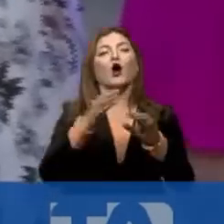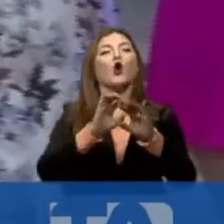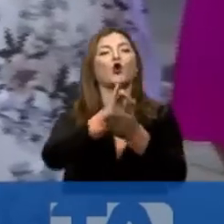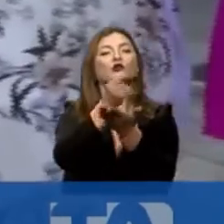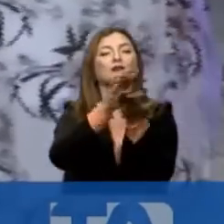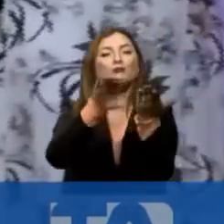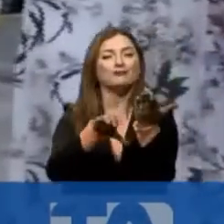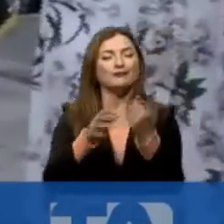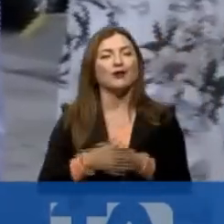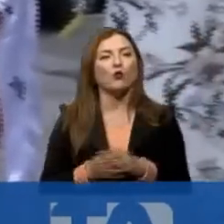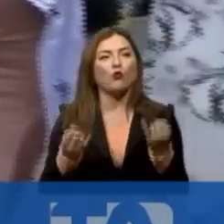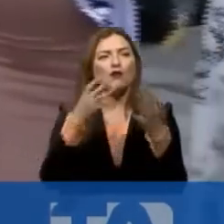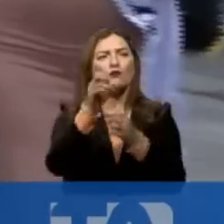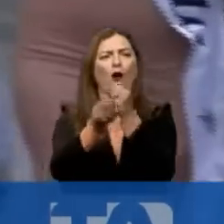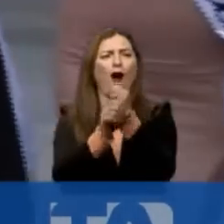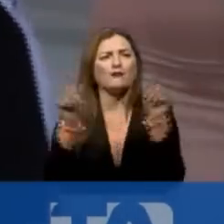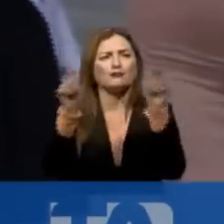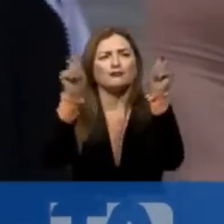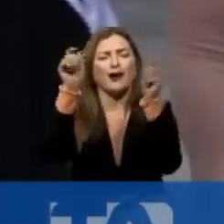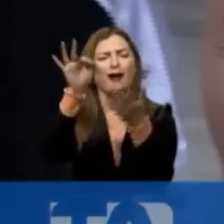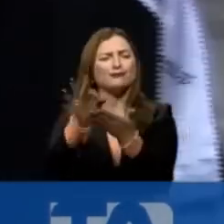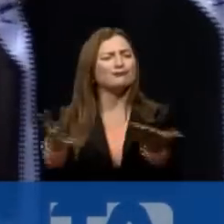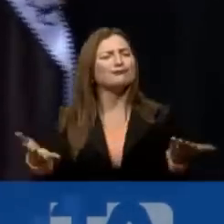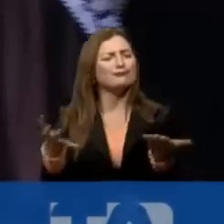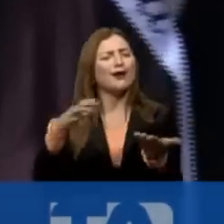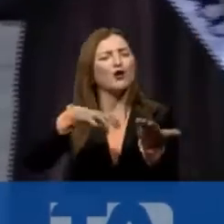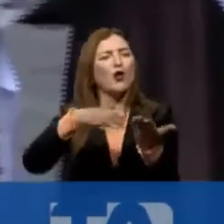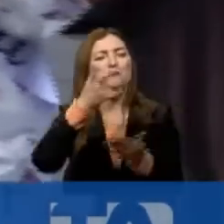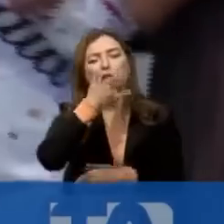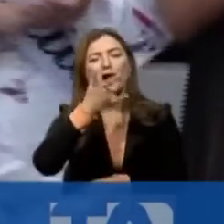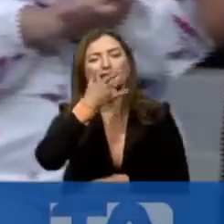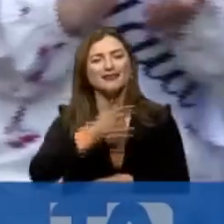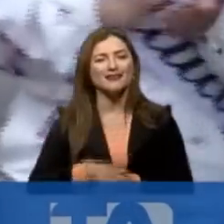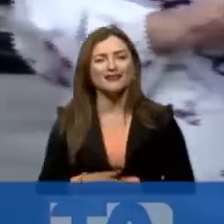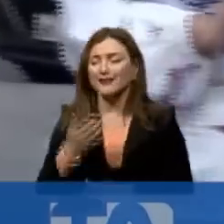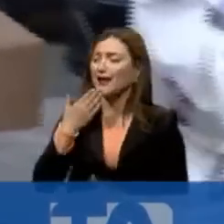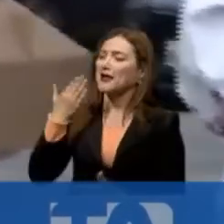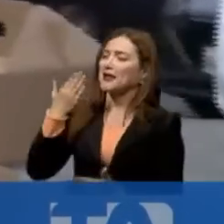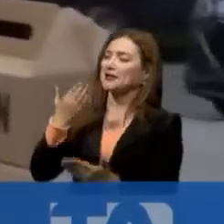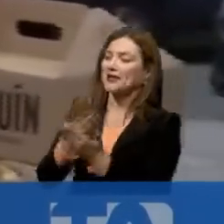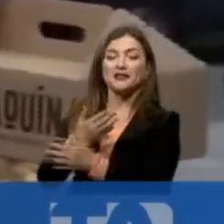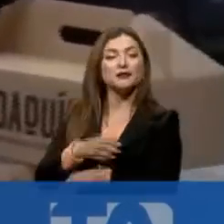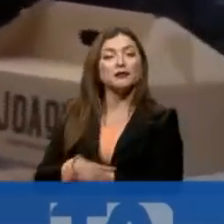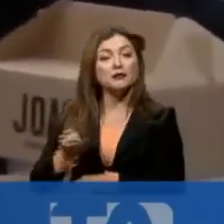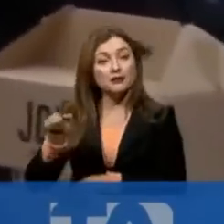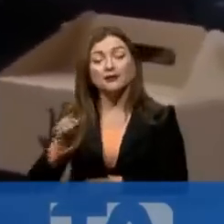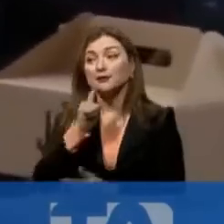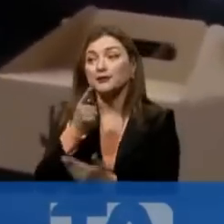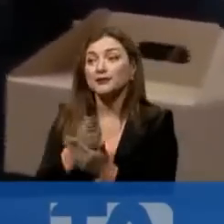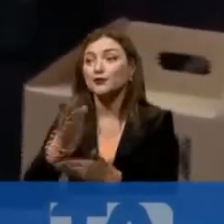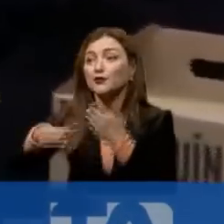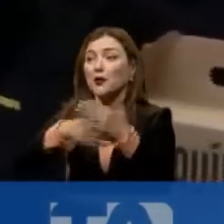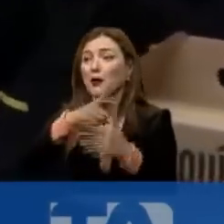cuántos años de parroquialización celebra la parroquia de Pomas. Gracias, Juan Miguel. Efectivamente, invitamos a toda